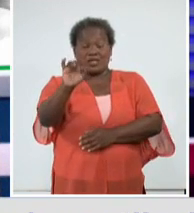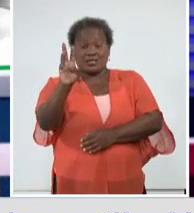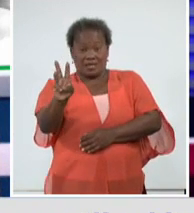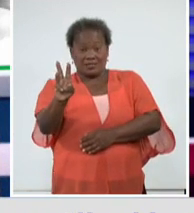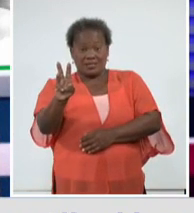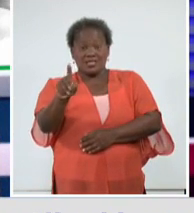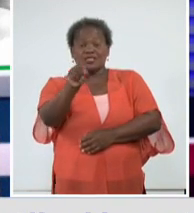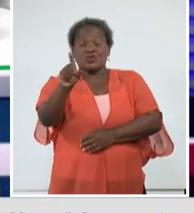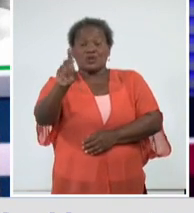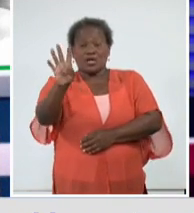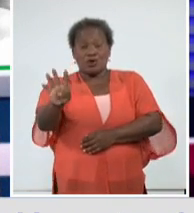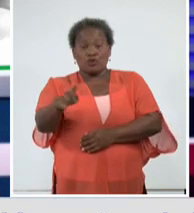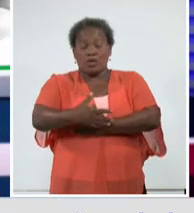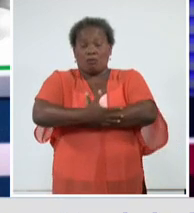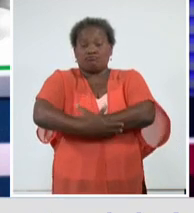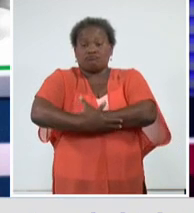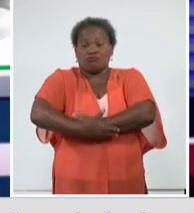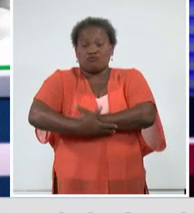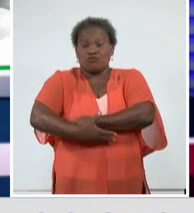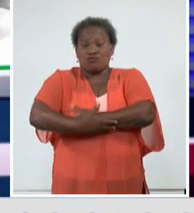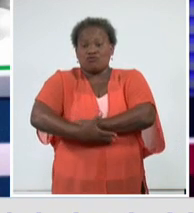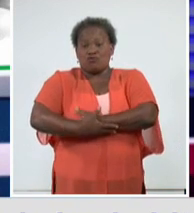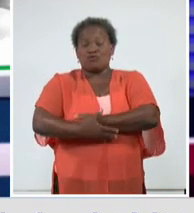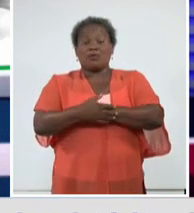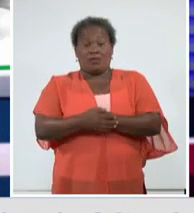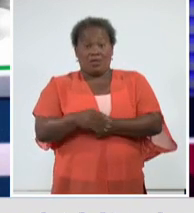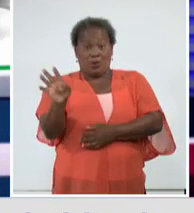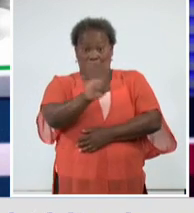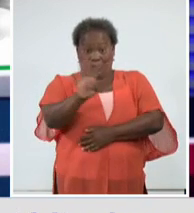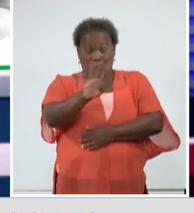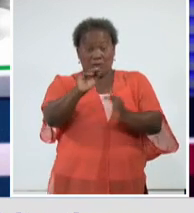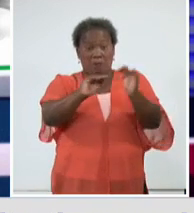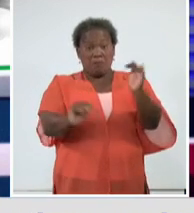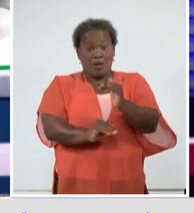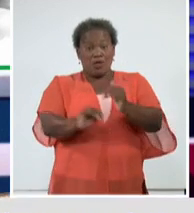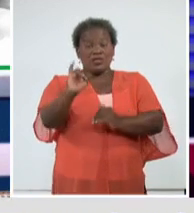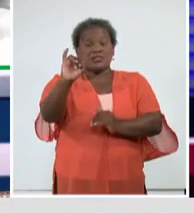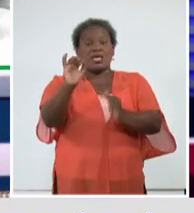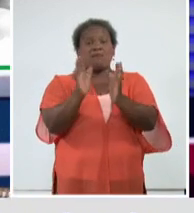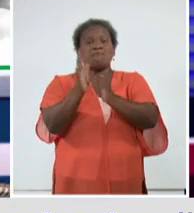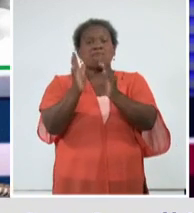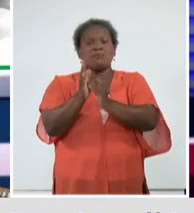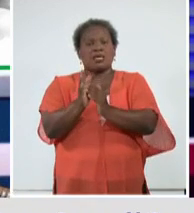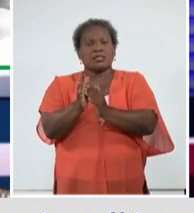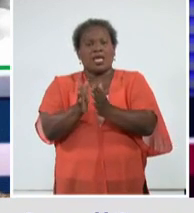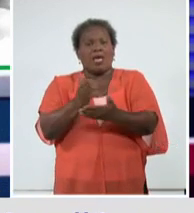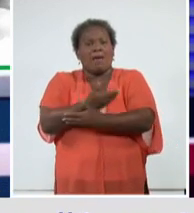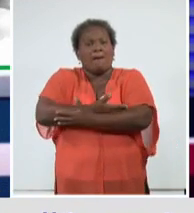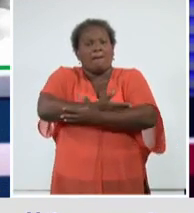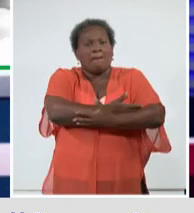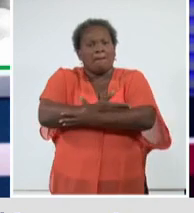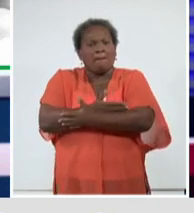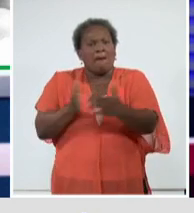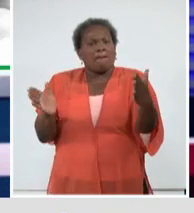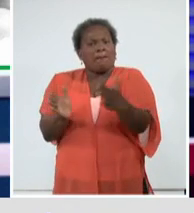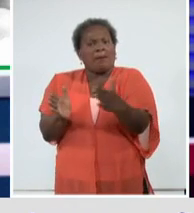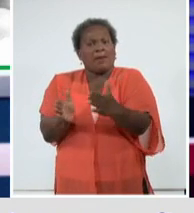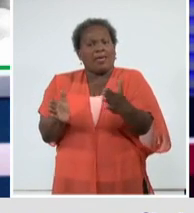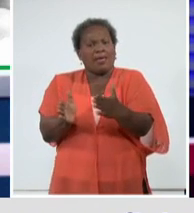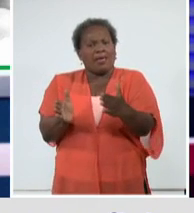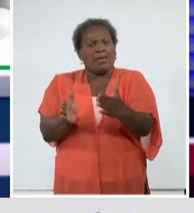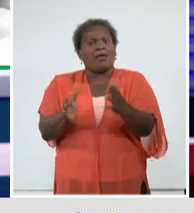son lactantes y 44 menores de 6 meses de edad. Y realmente las cifras